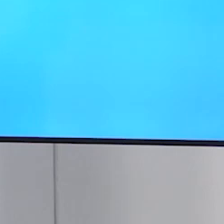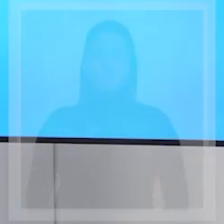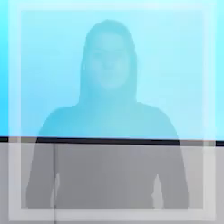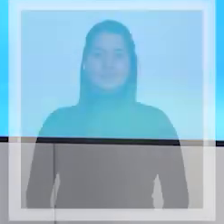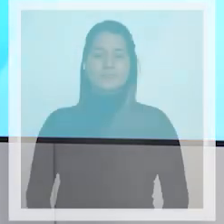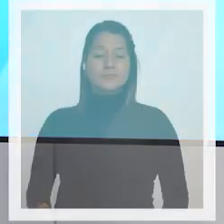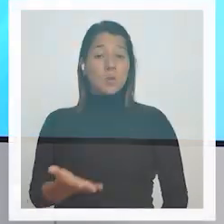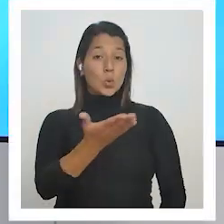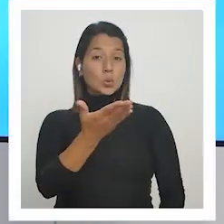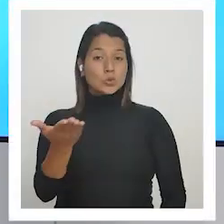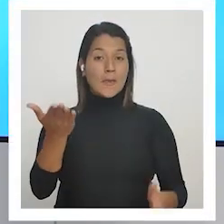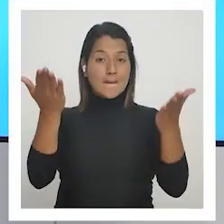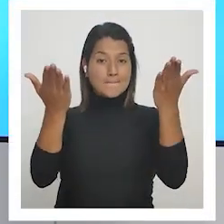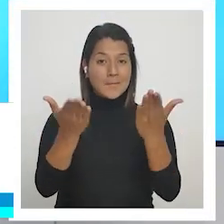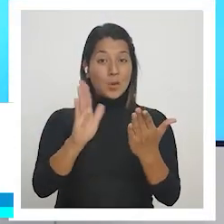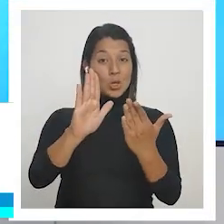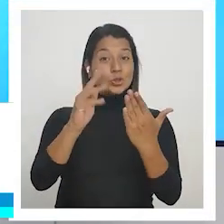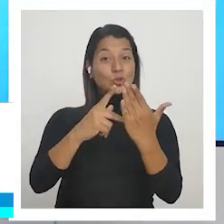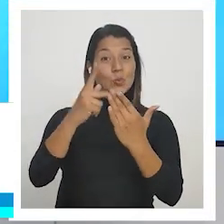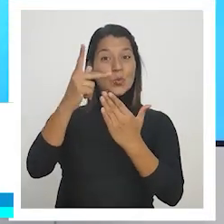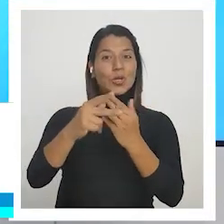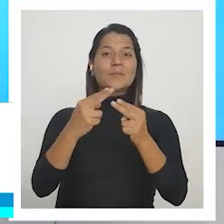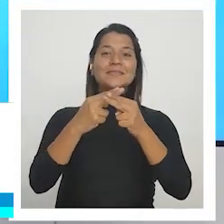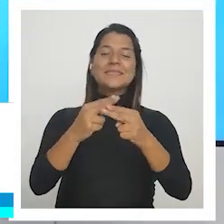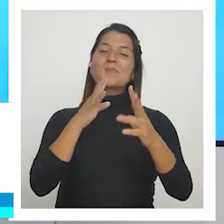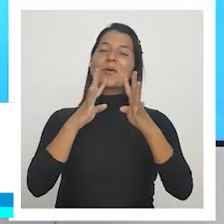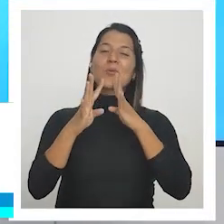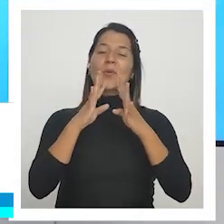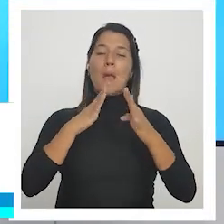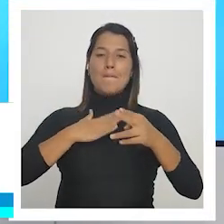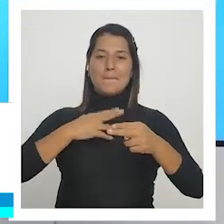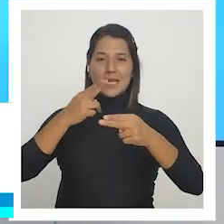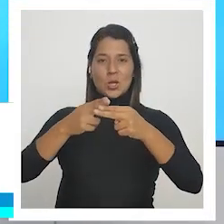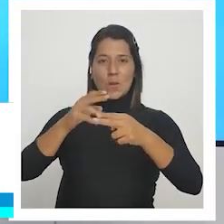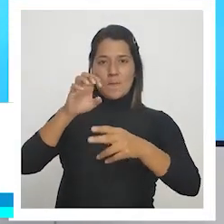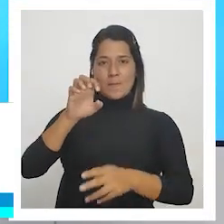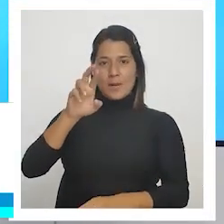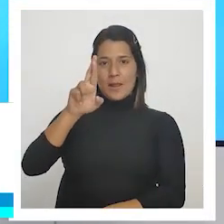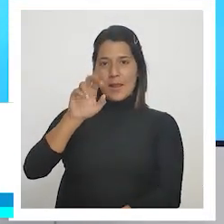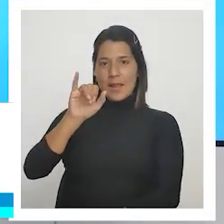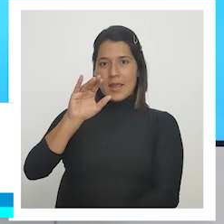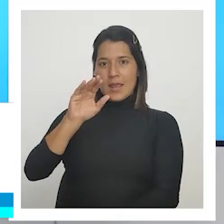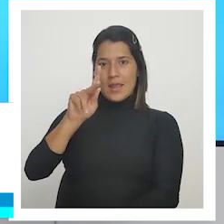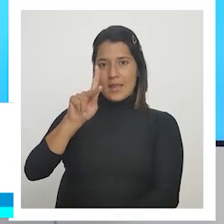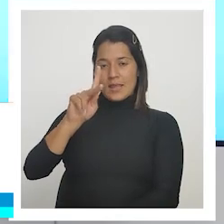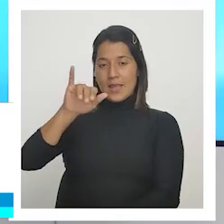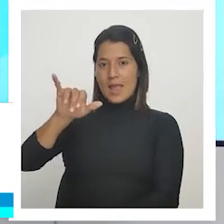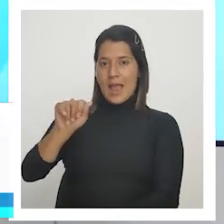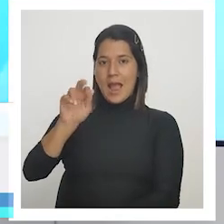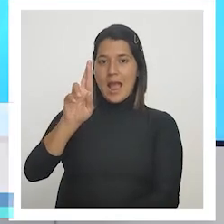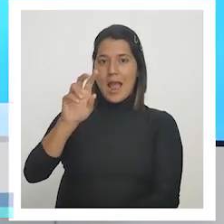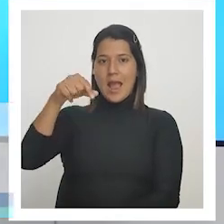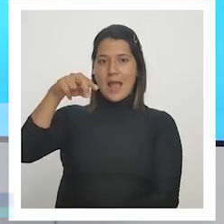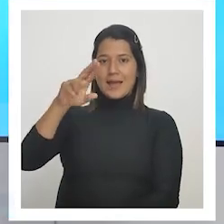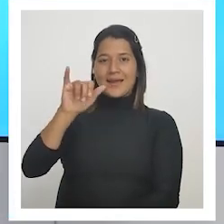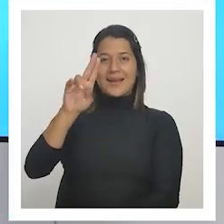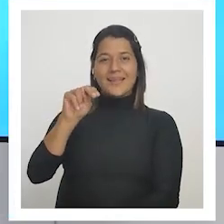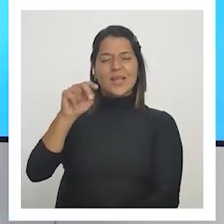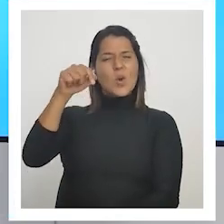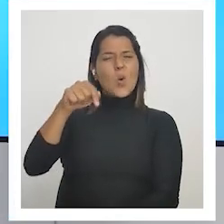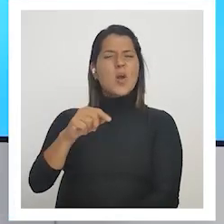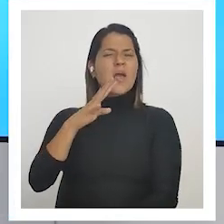Bienvenidos a su espacio Conversamos. Soy Eric Jarquín. En el programa de hoy vamos a hablar